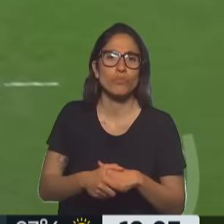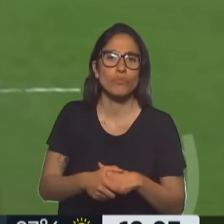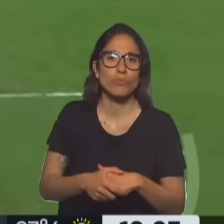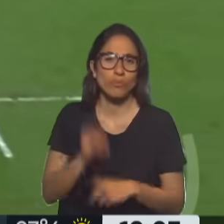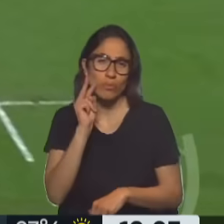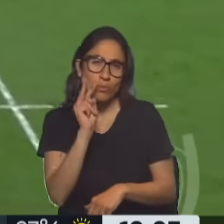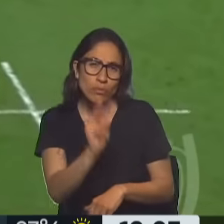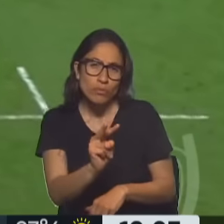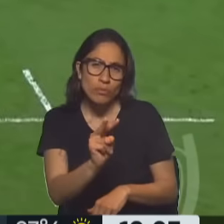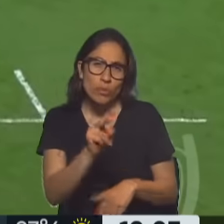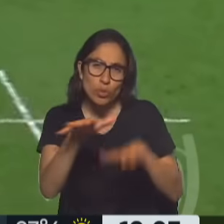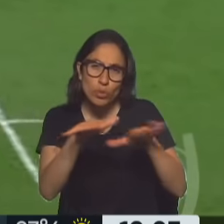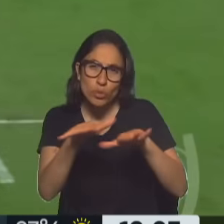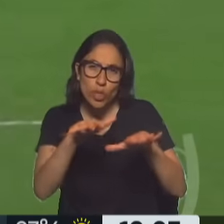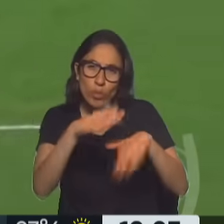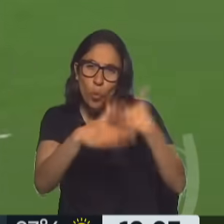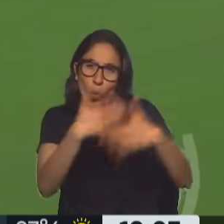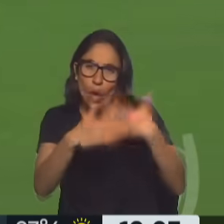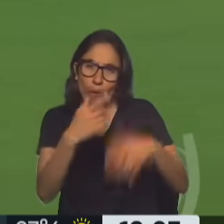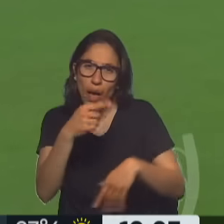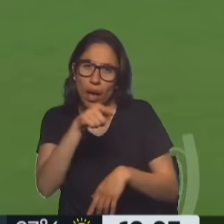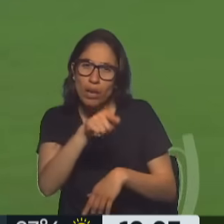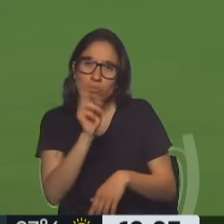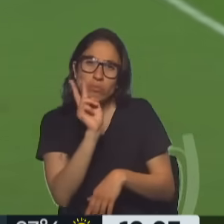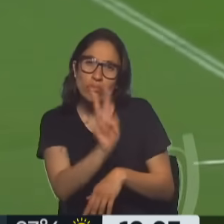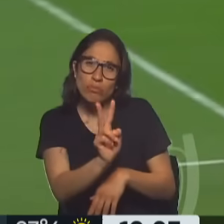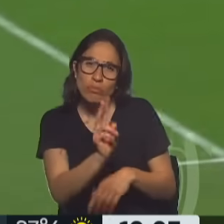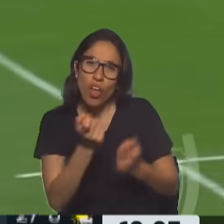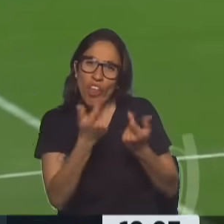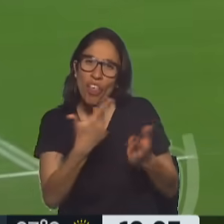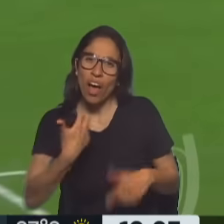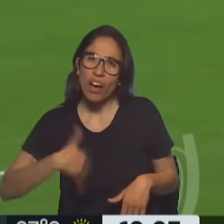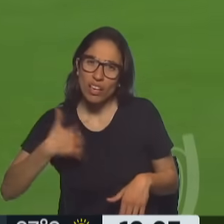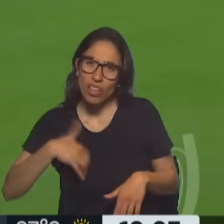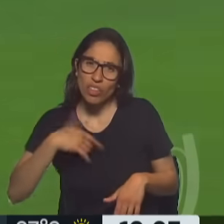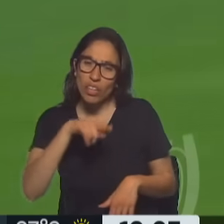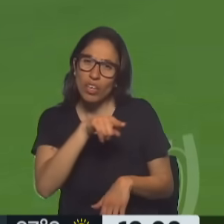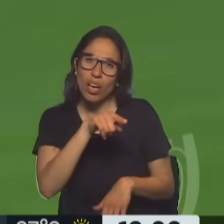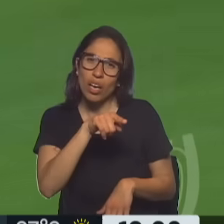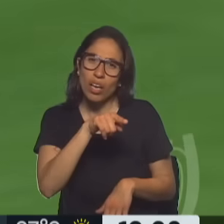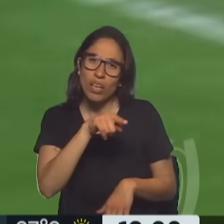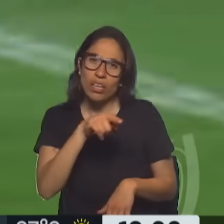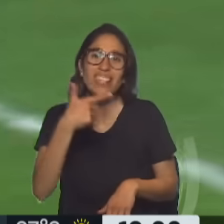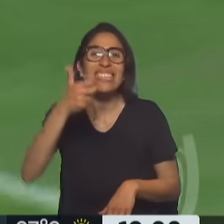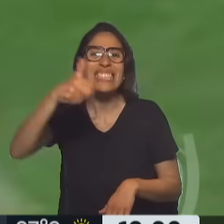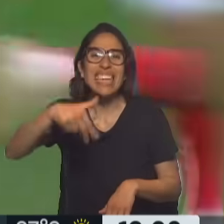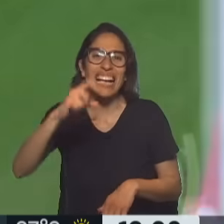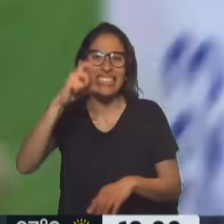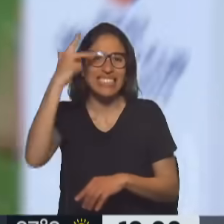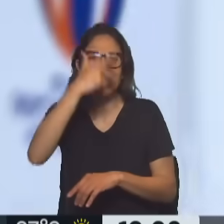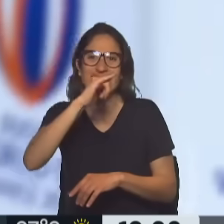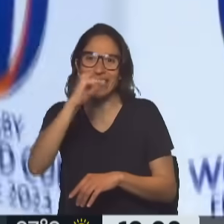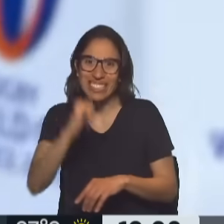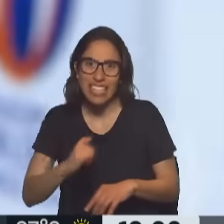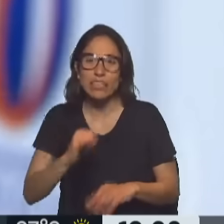se definía el partido. Jugada providencial que permite a la Argentina después ampliar a través de Nico Sánchez otra vez